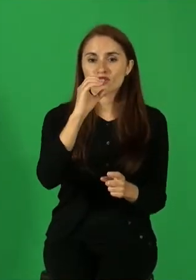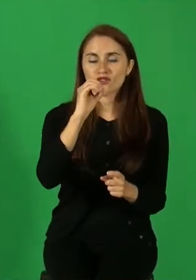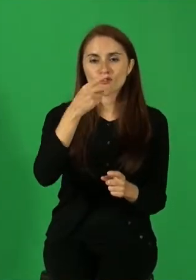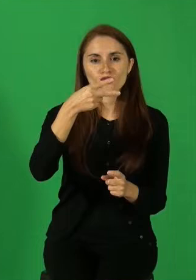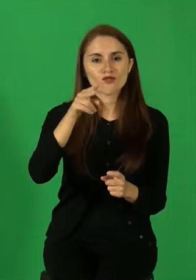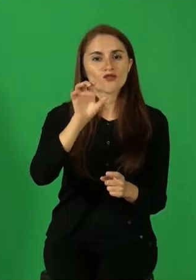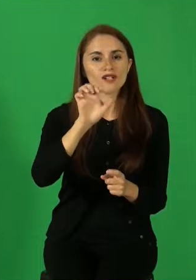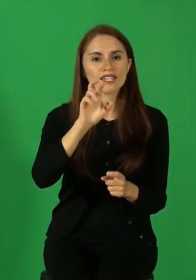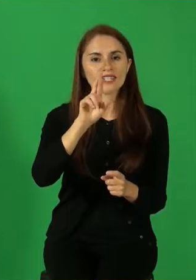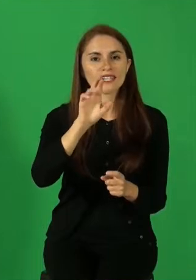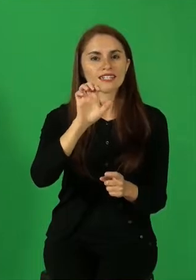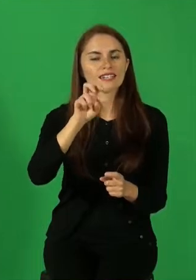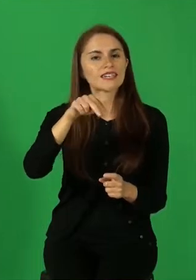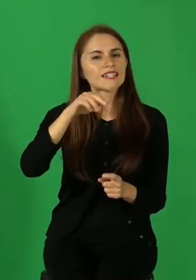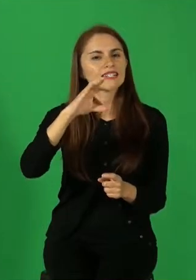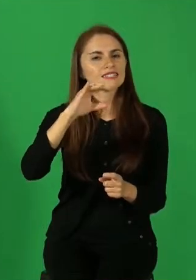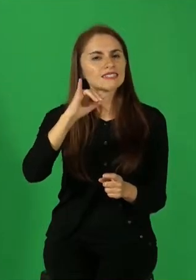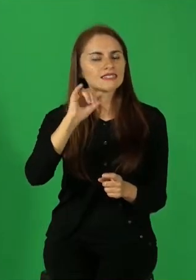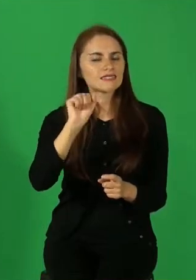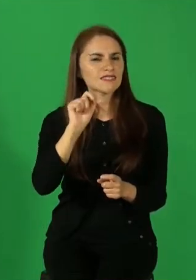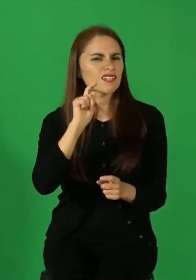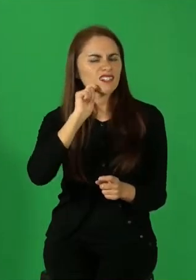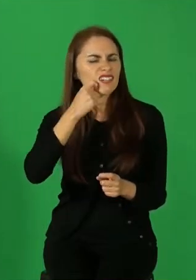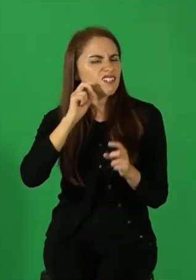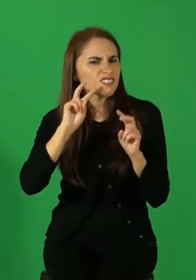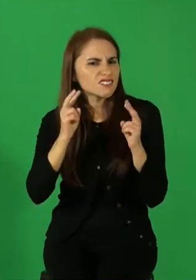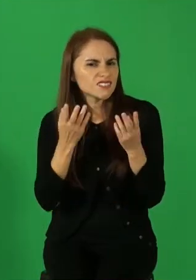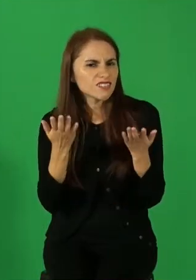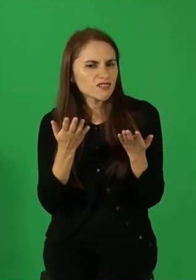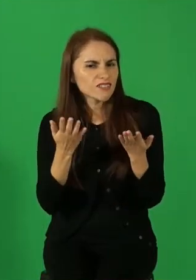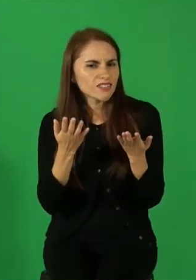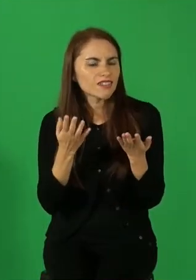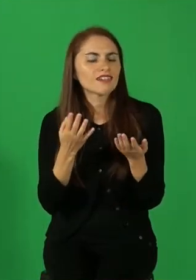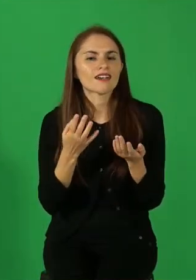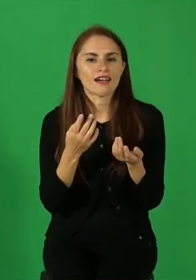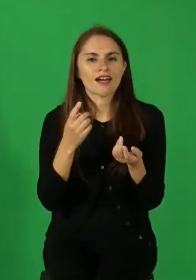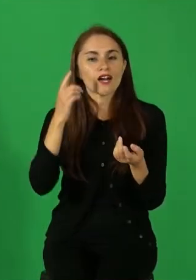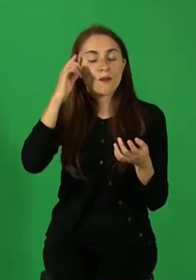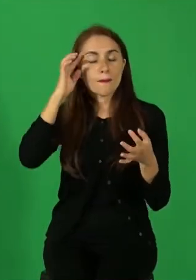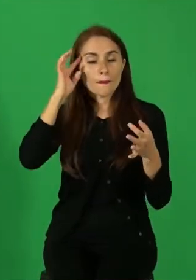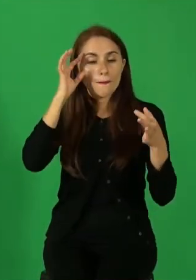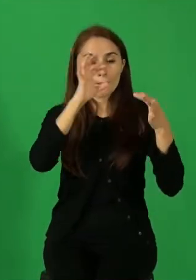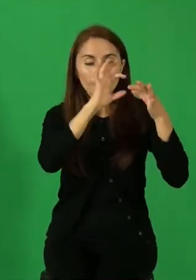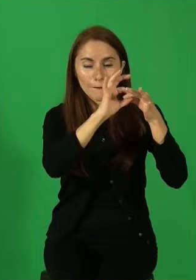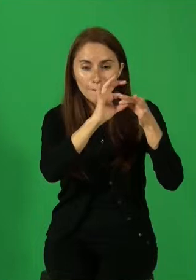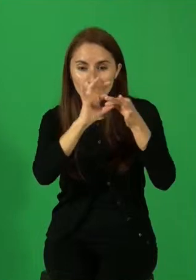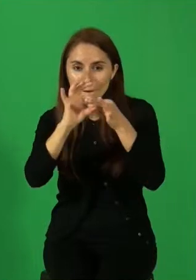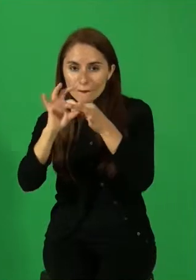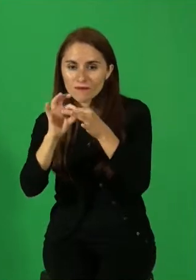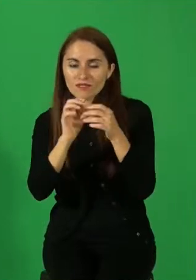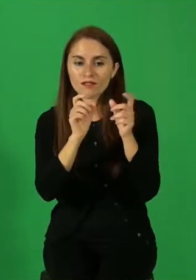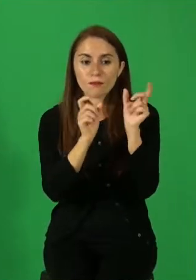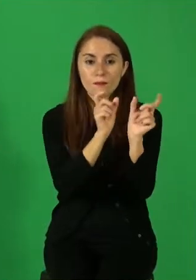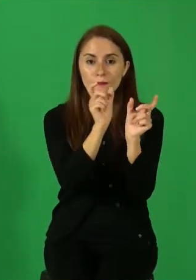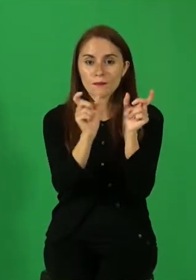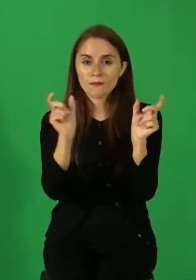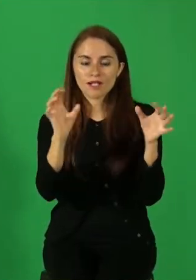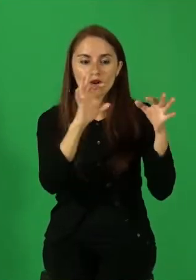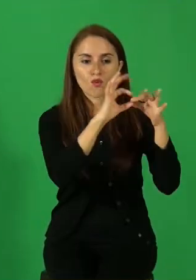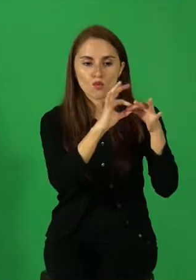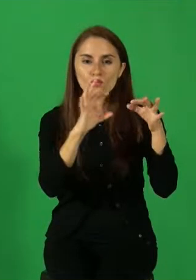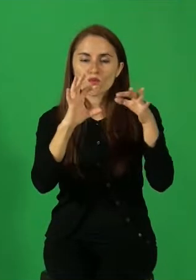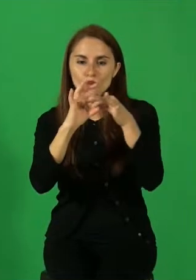por coherencia? La coherencia se refiere a las relaciones de contenido que tienen